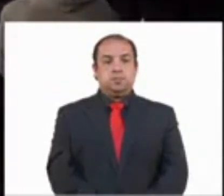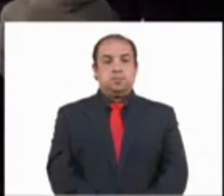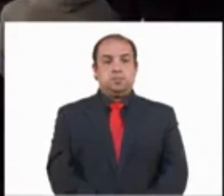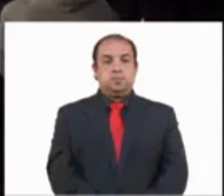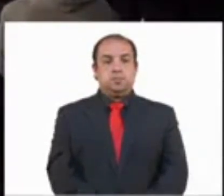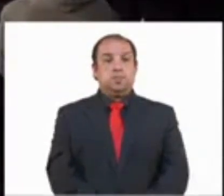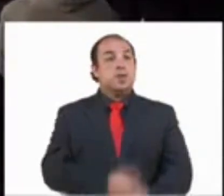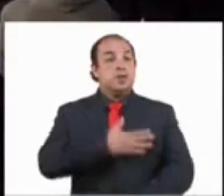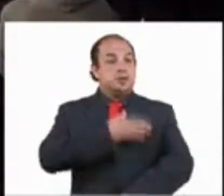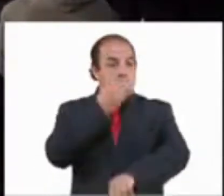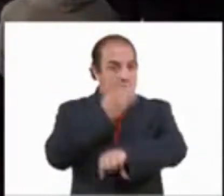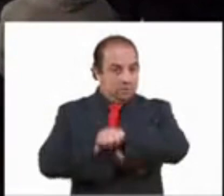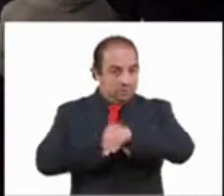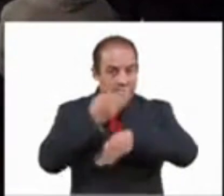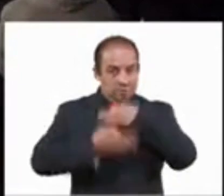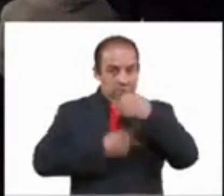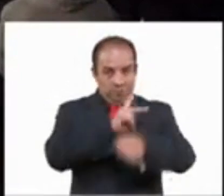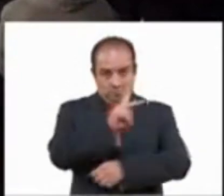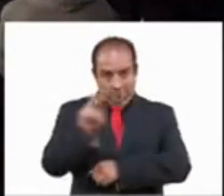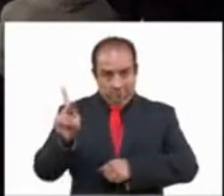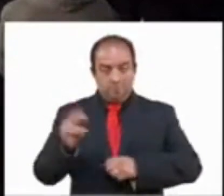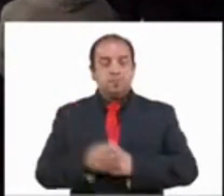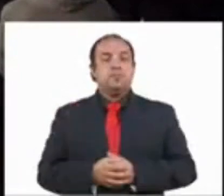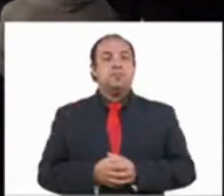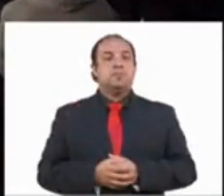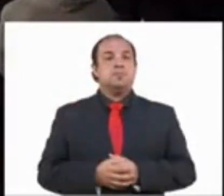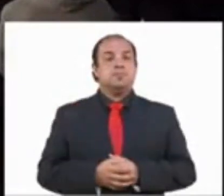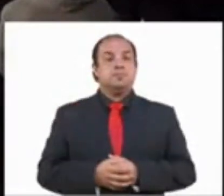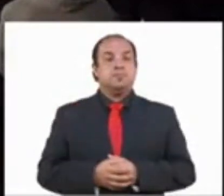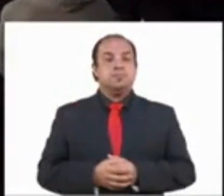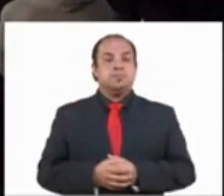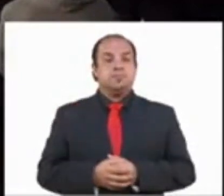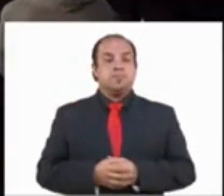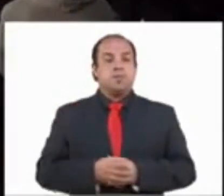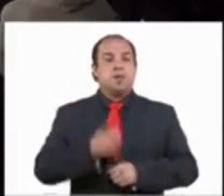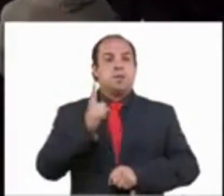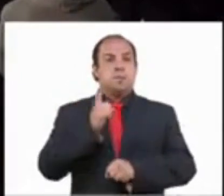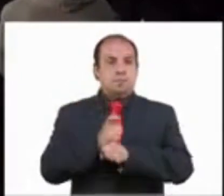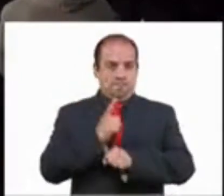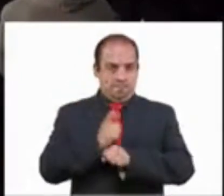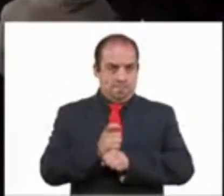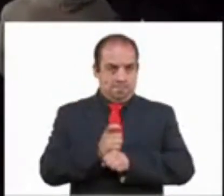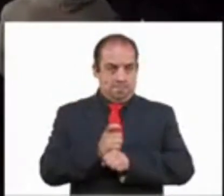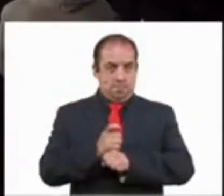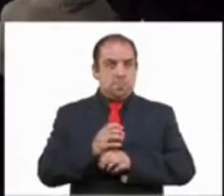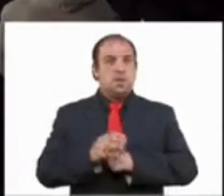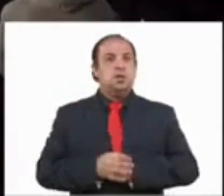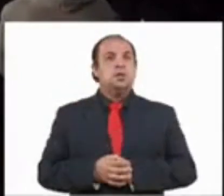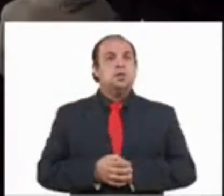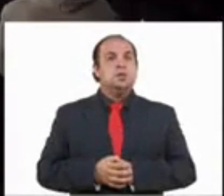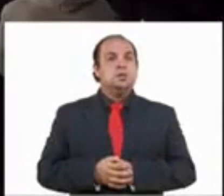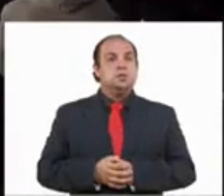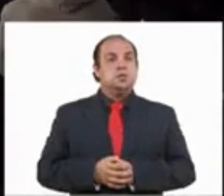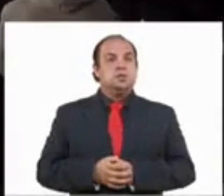Buenas tardes a todas y a todos. De antemano, refrendarles la